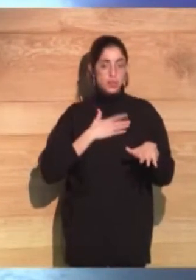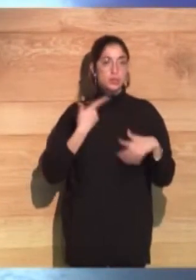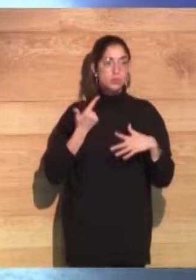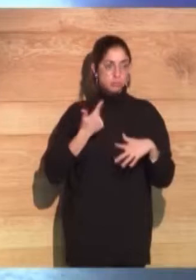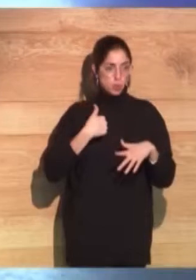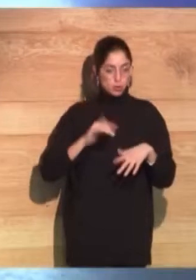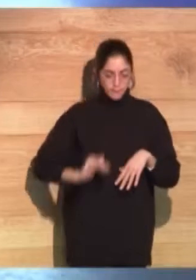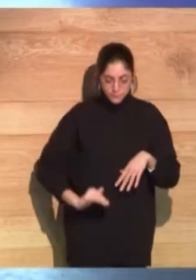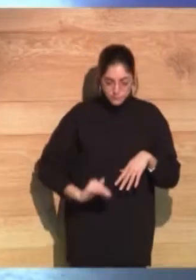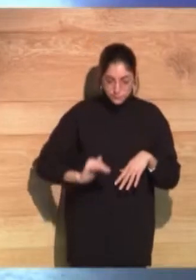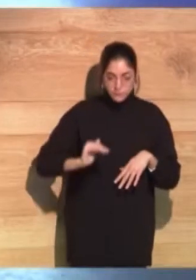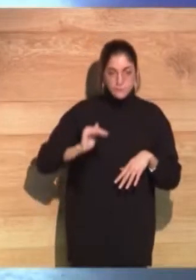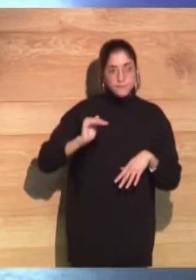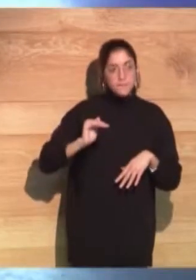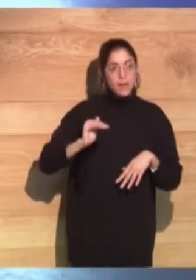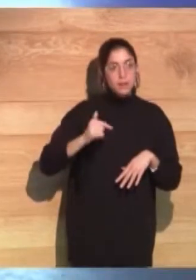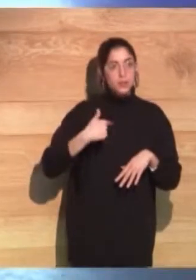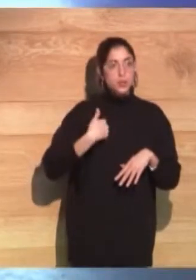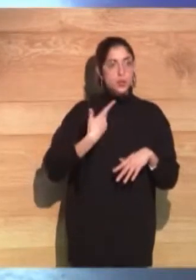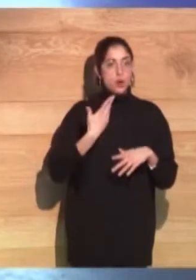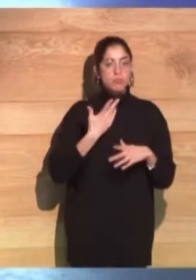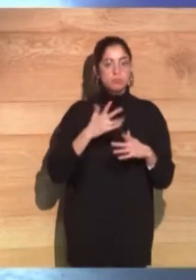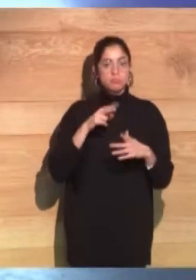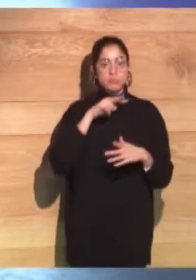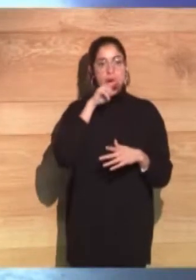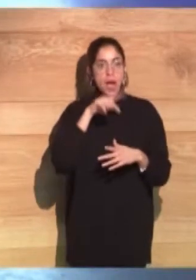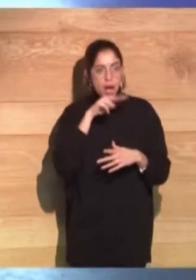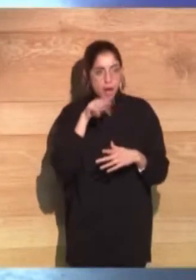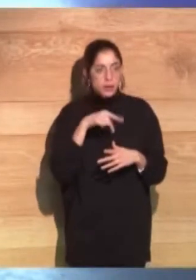crecía. Pude hablar libremente